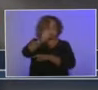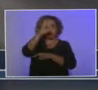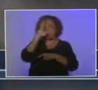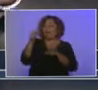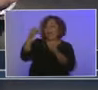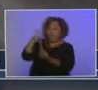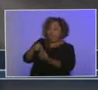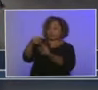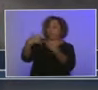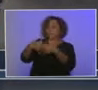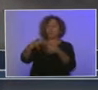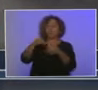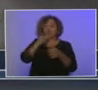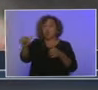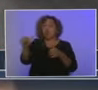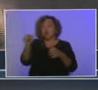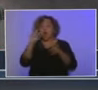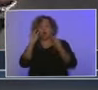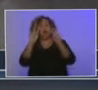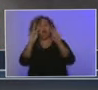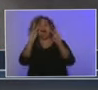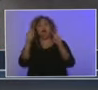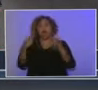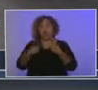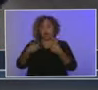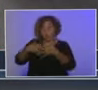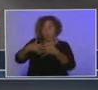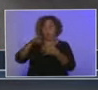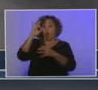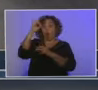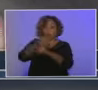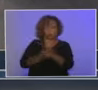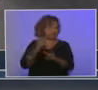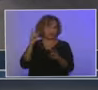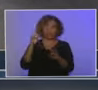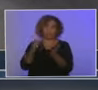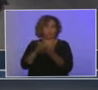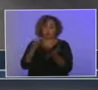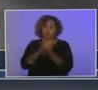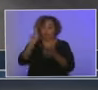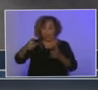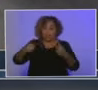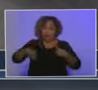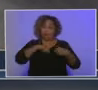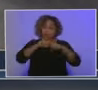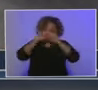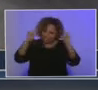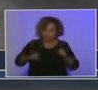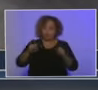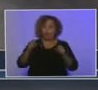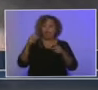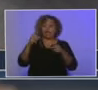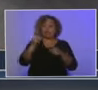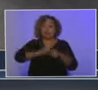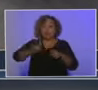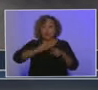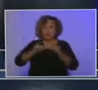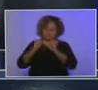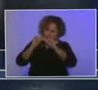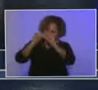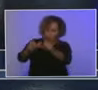esas manufactureras no van a estar pendientes a estar con un generador por 8 meses. Así que tenemos que tener un sistema energético resiliente. Fiable.